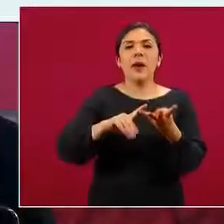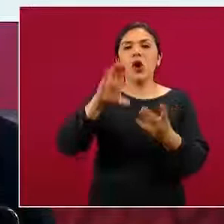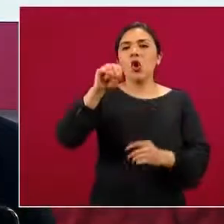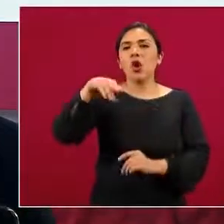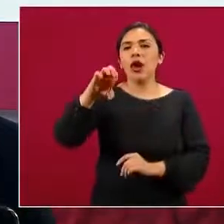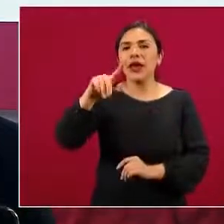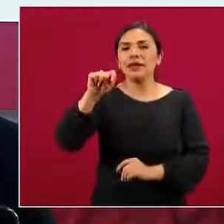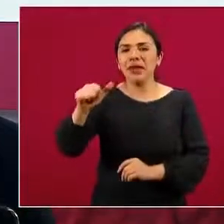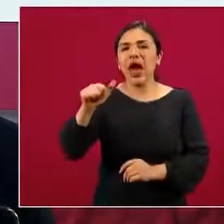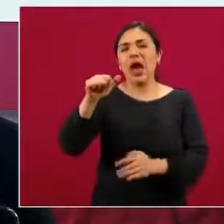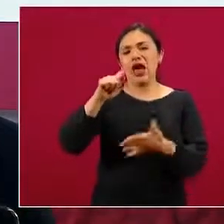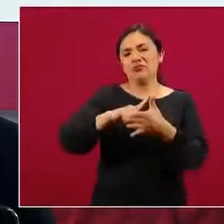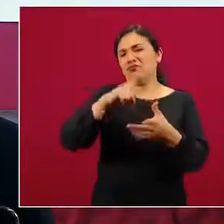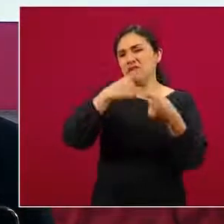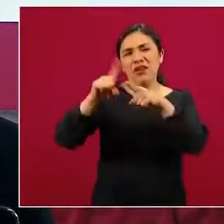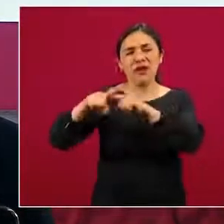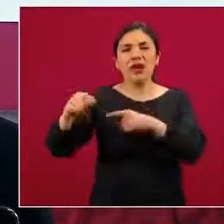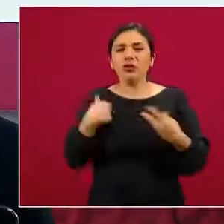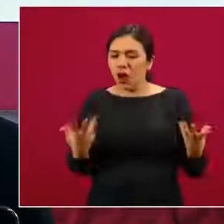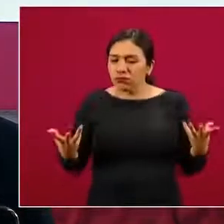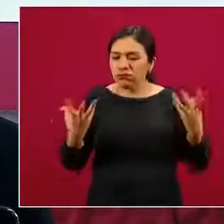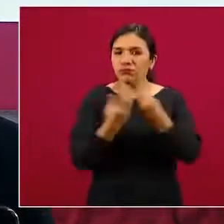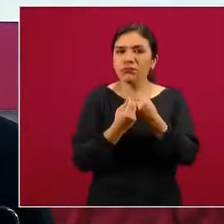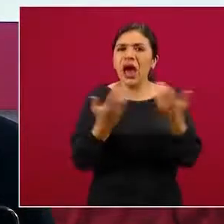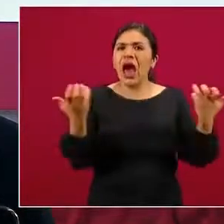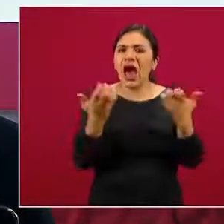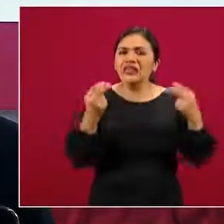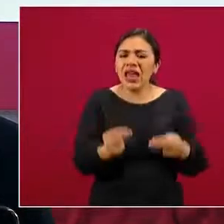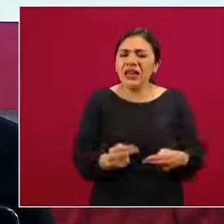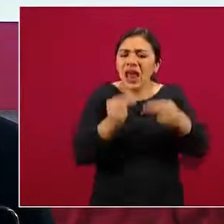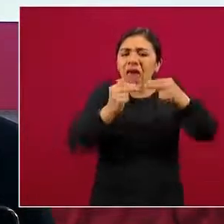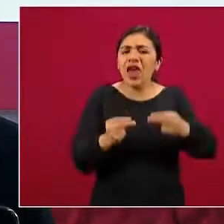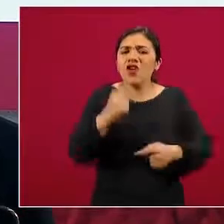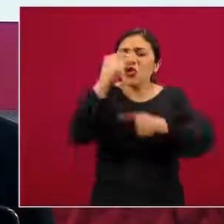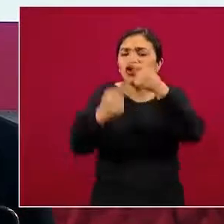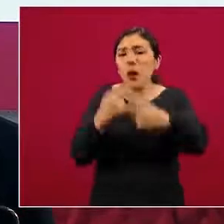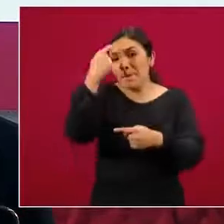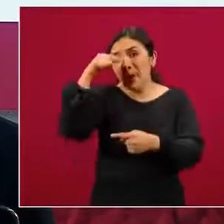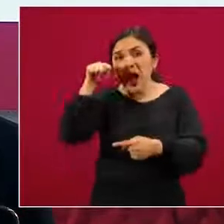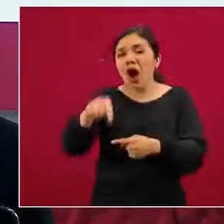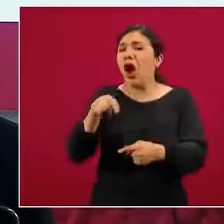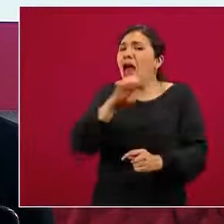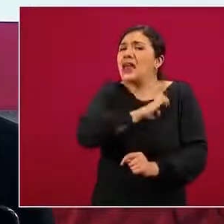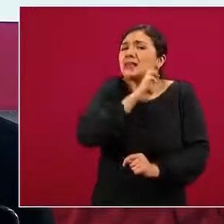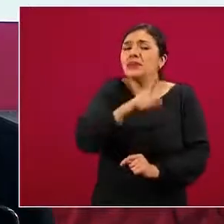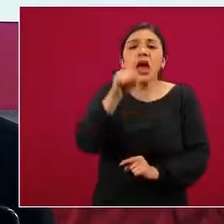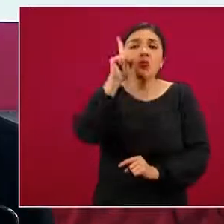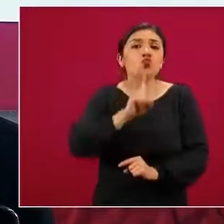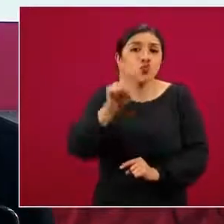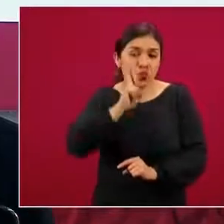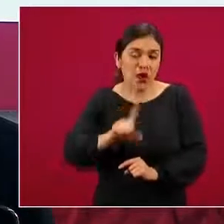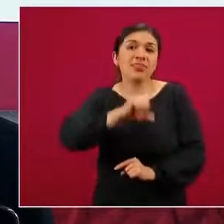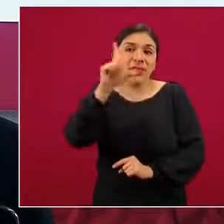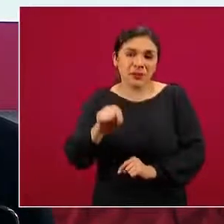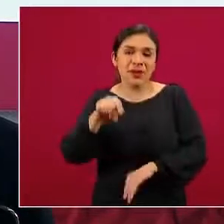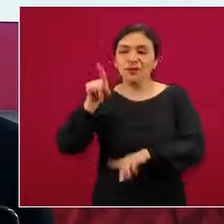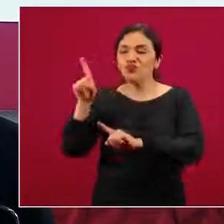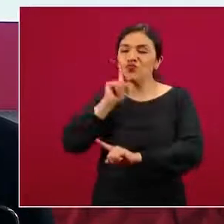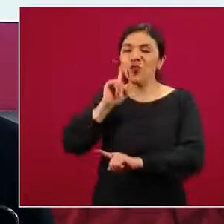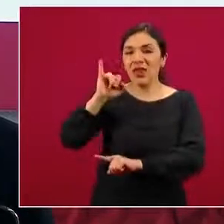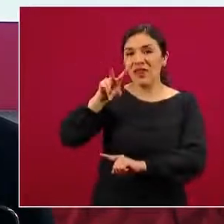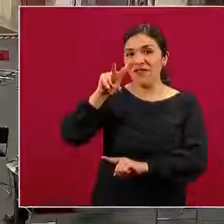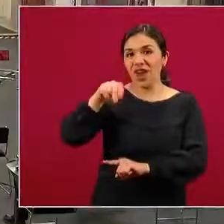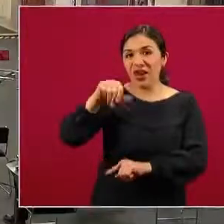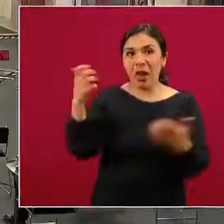Conecta, con OWIT, hacer una ronda específica de mujeres y ya Ivana les contará que nos